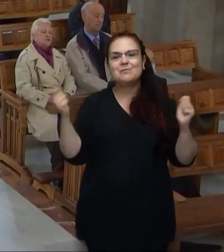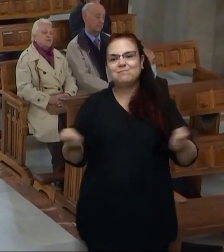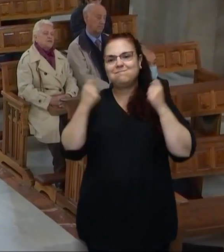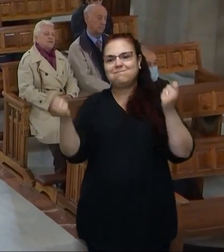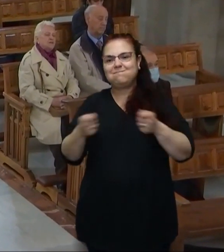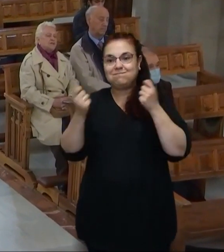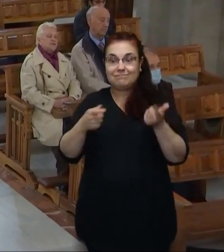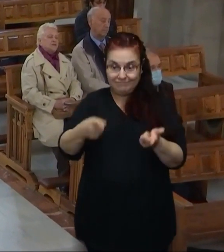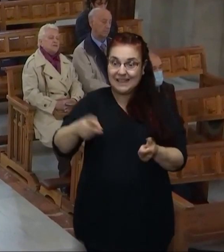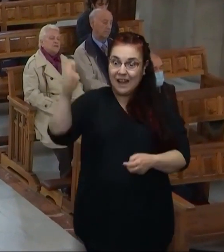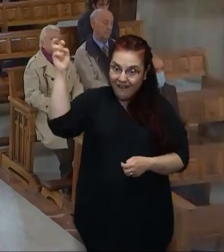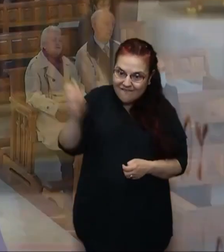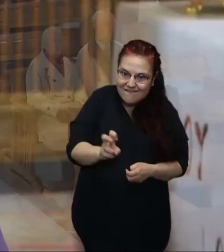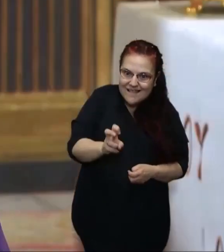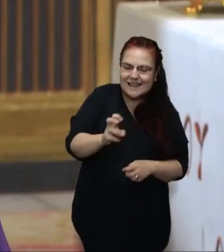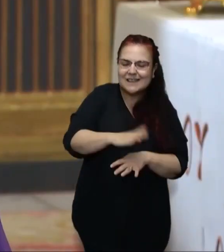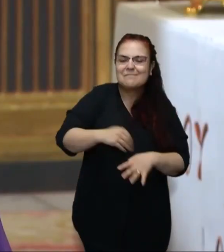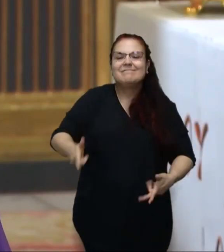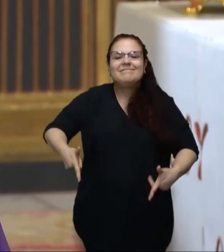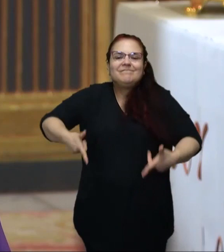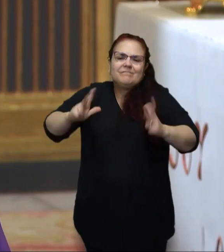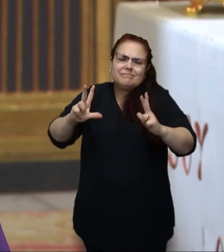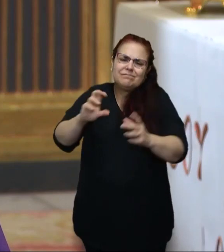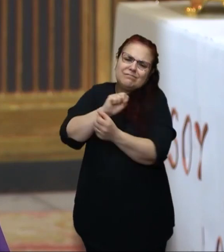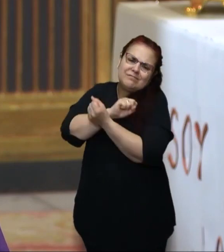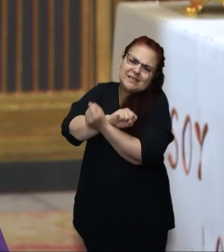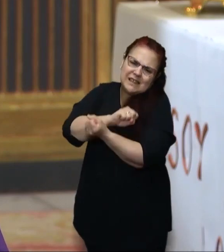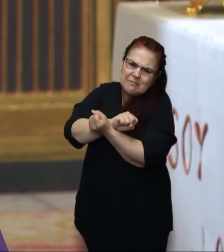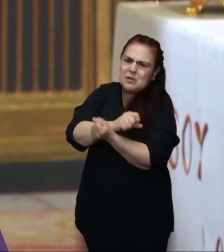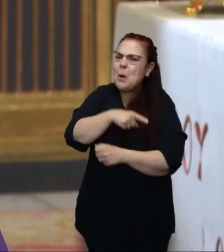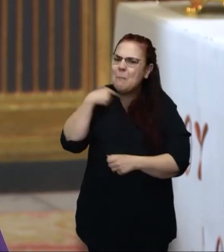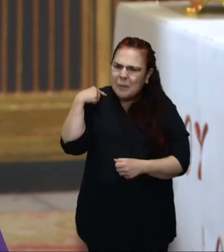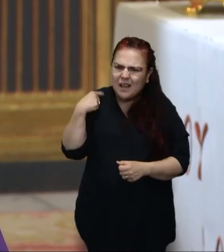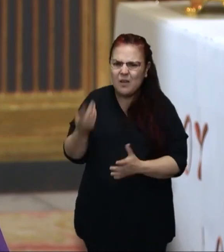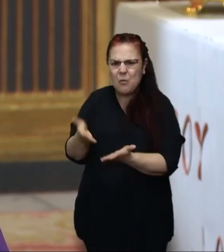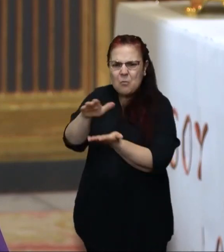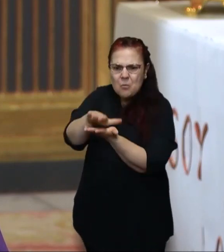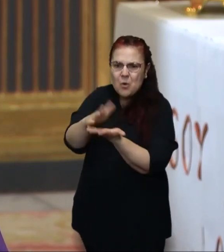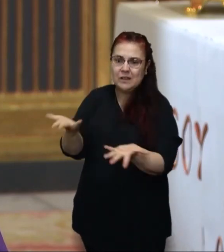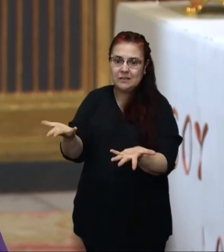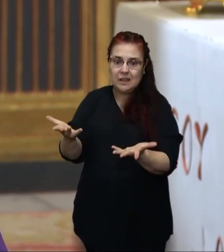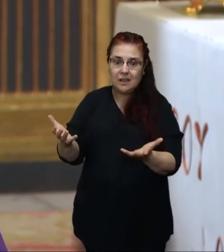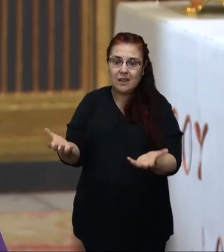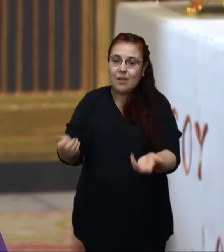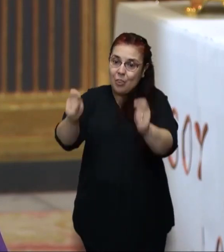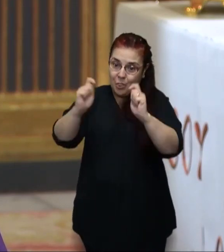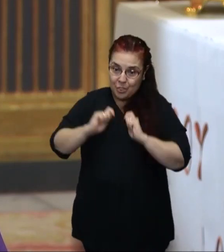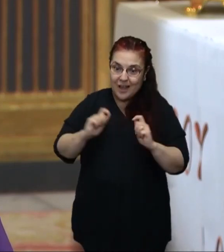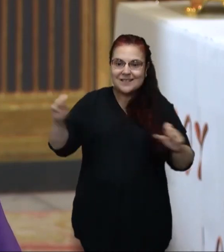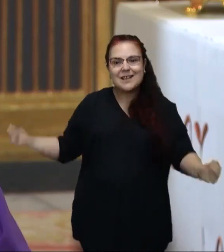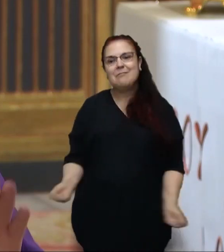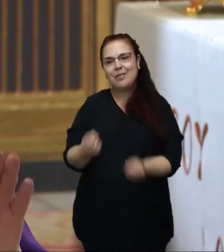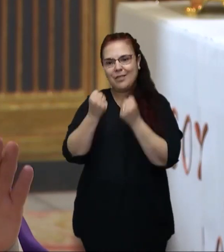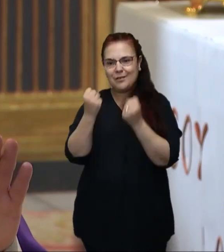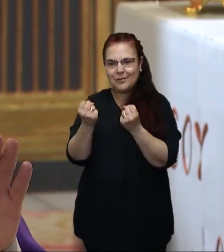aquel que ha de venir para liberarnos de la esclavitud, del pecado y de la muerte y ofrecernos la salvación.